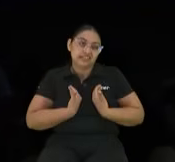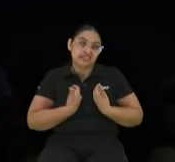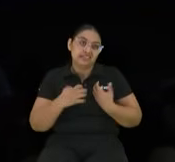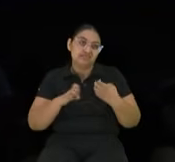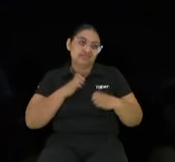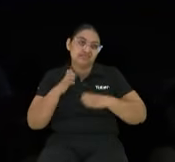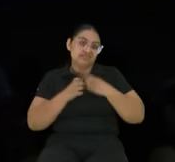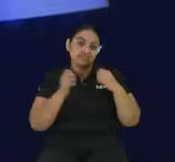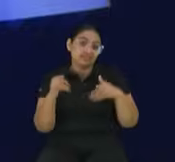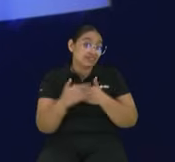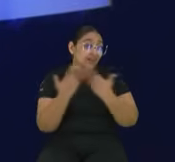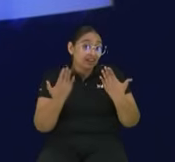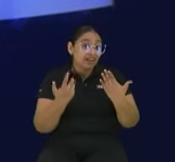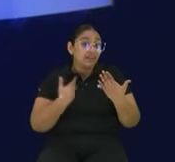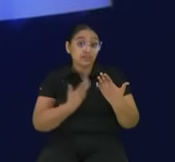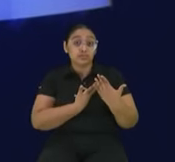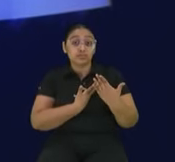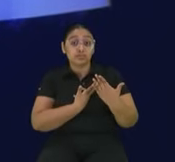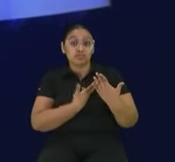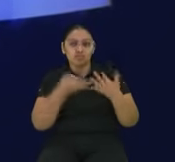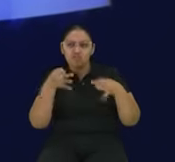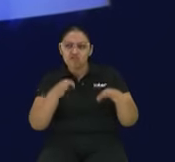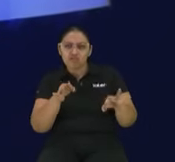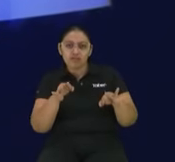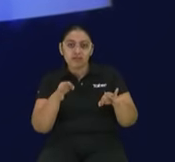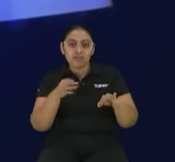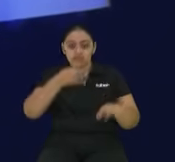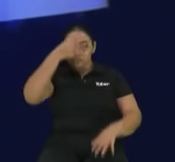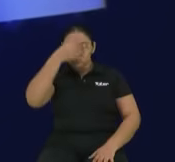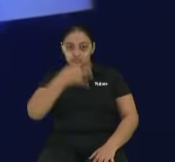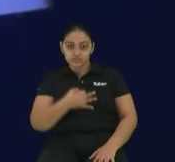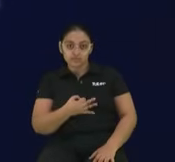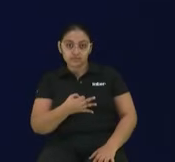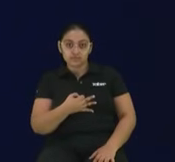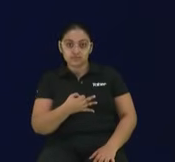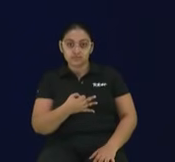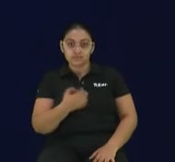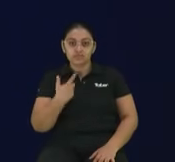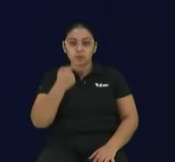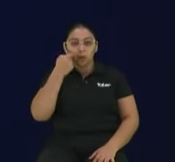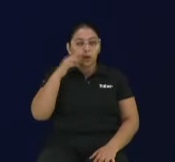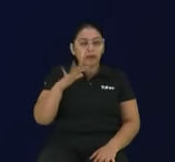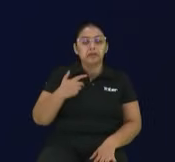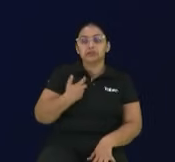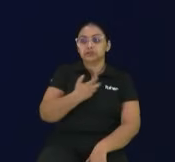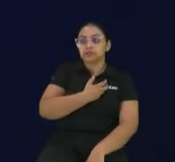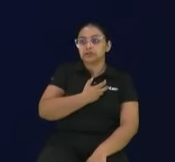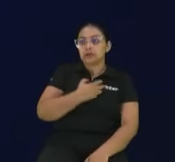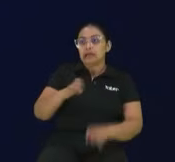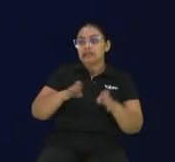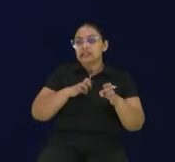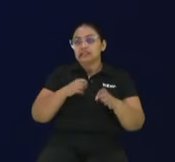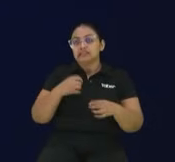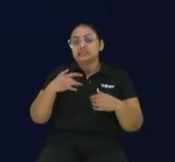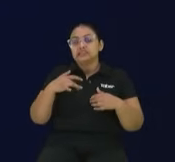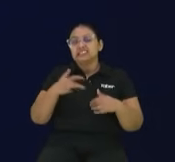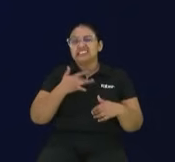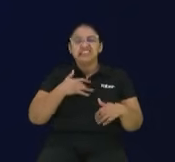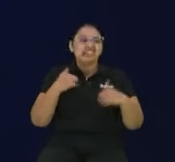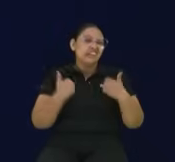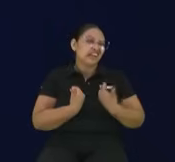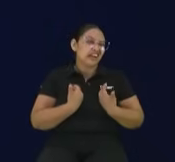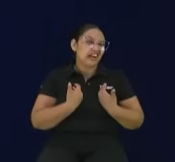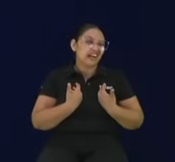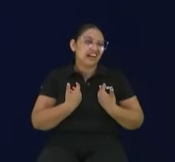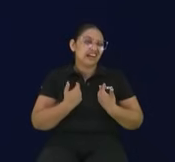disciplina usted funciona con motivación va a terminar mal porque para motivarse se compra una cartera de 4000 pesos con